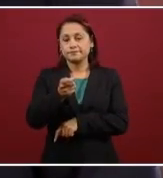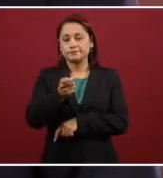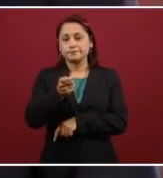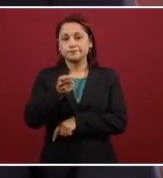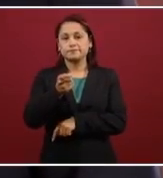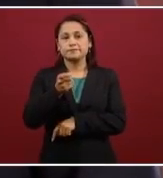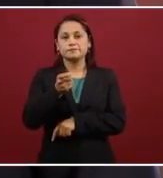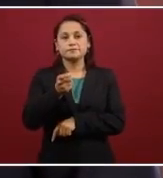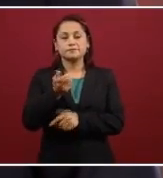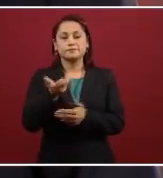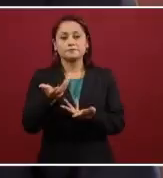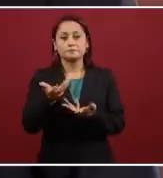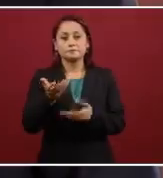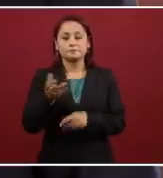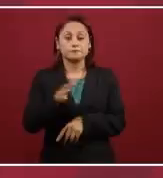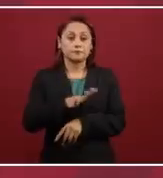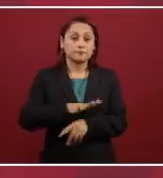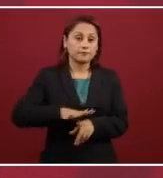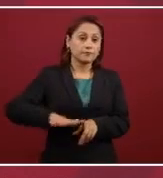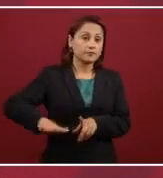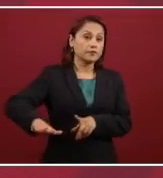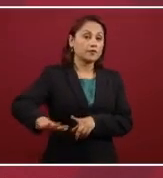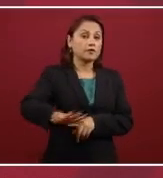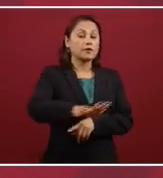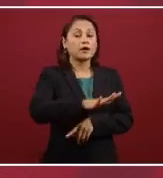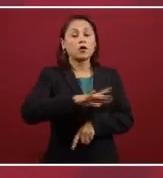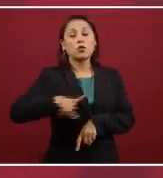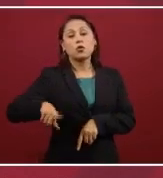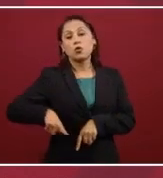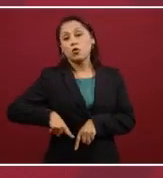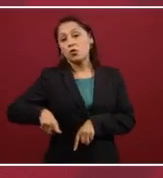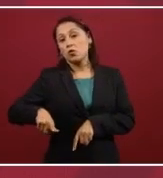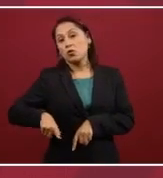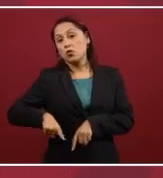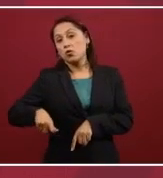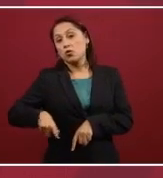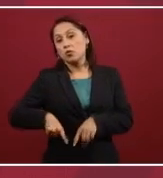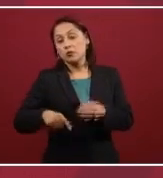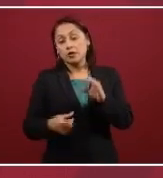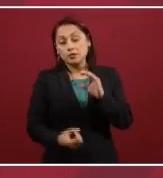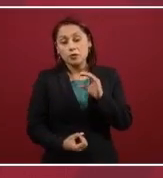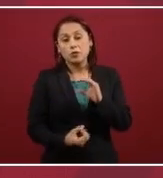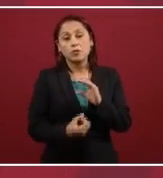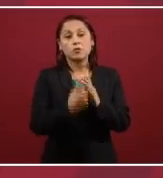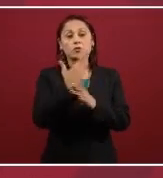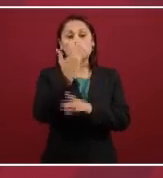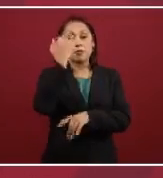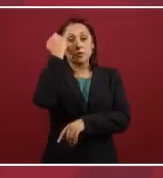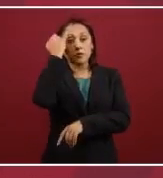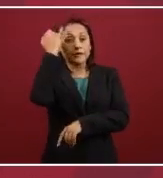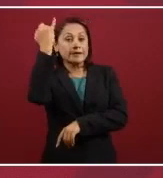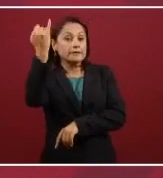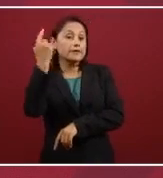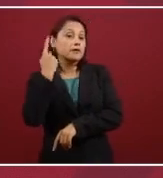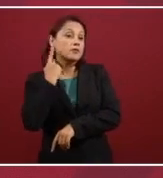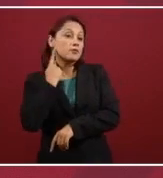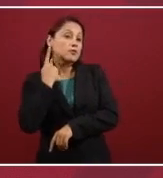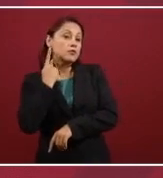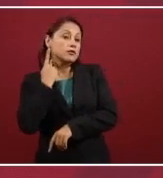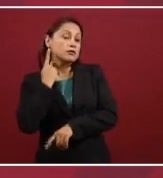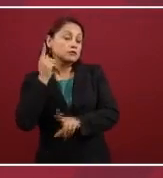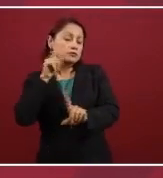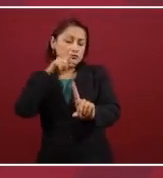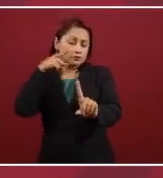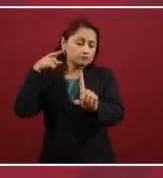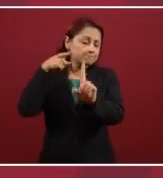forma de hacer política y la decisión que tenemos de acabar con la corrupción y con la